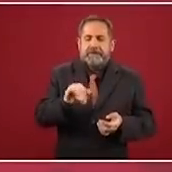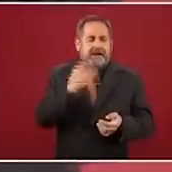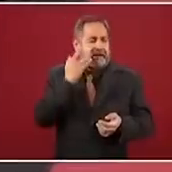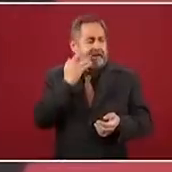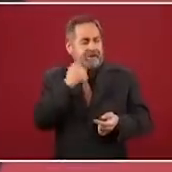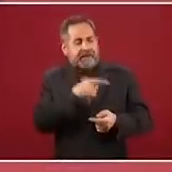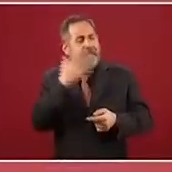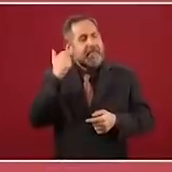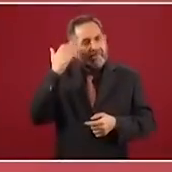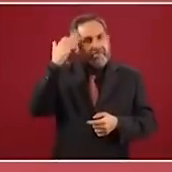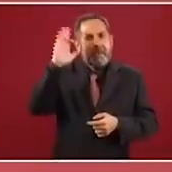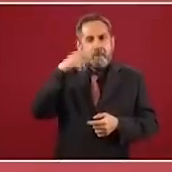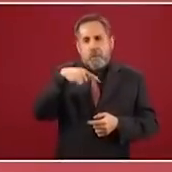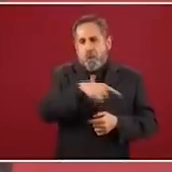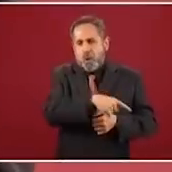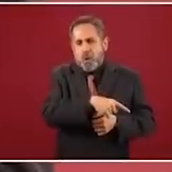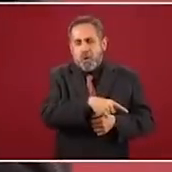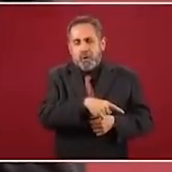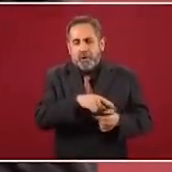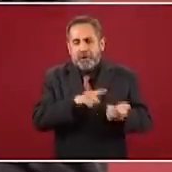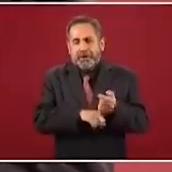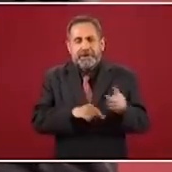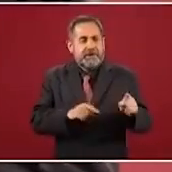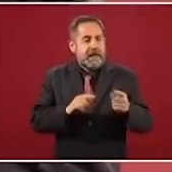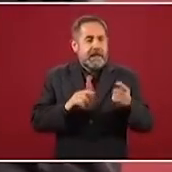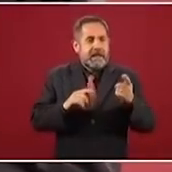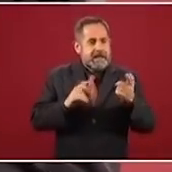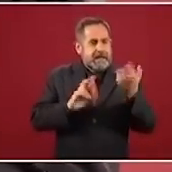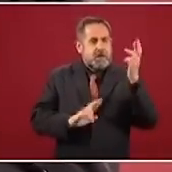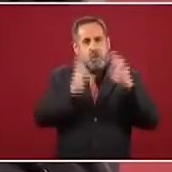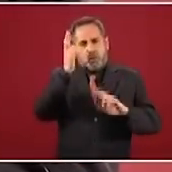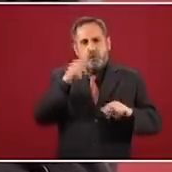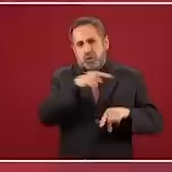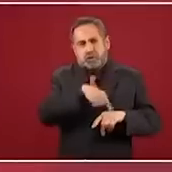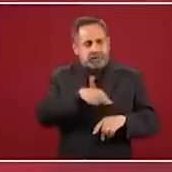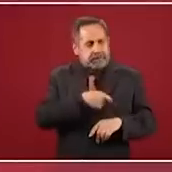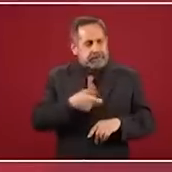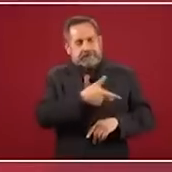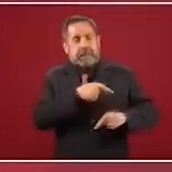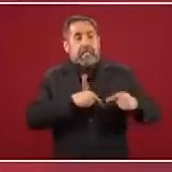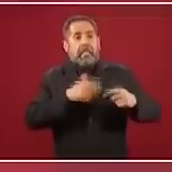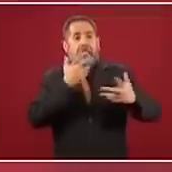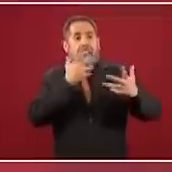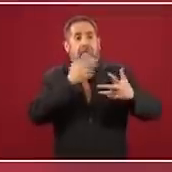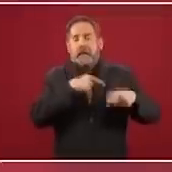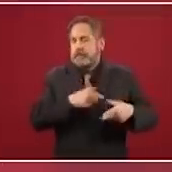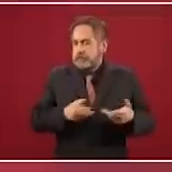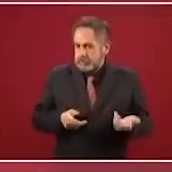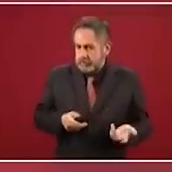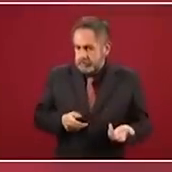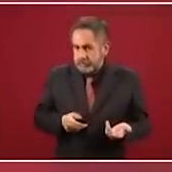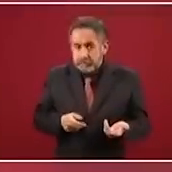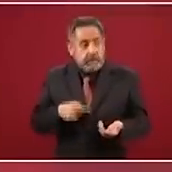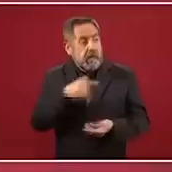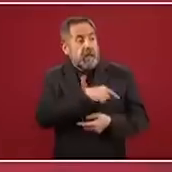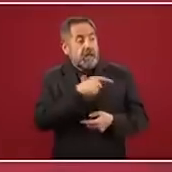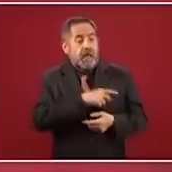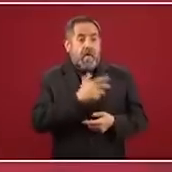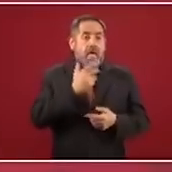en la época de la revolución, pues les